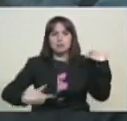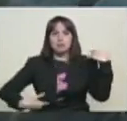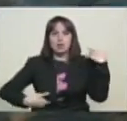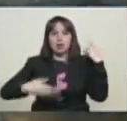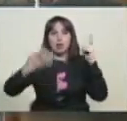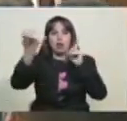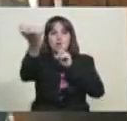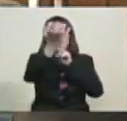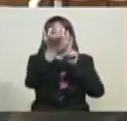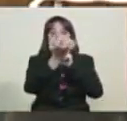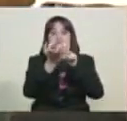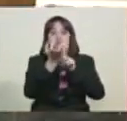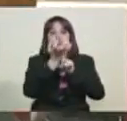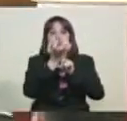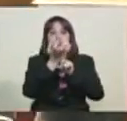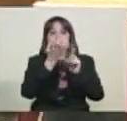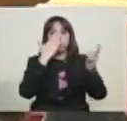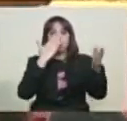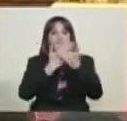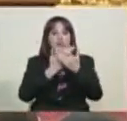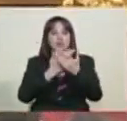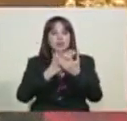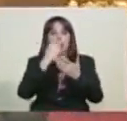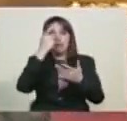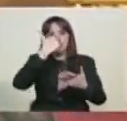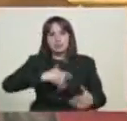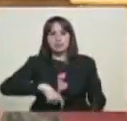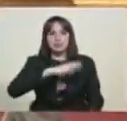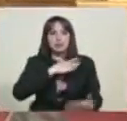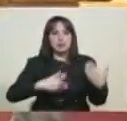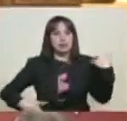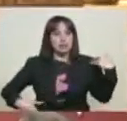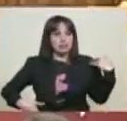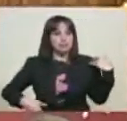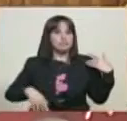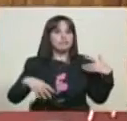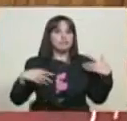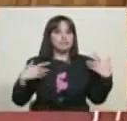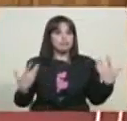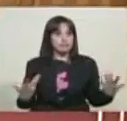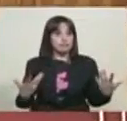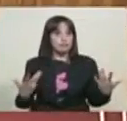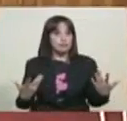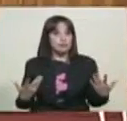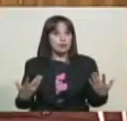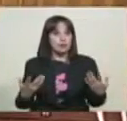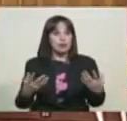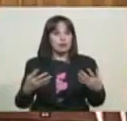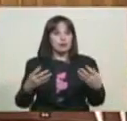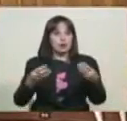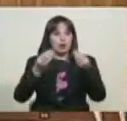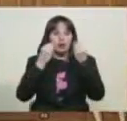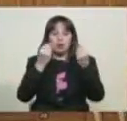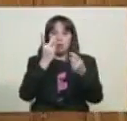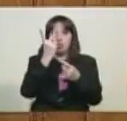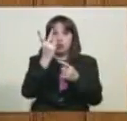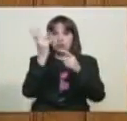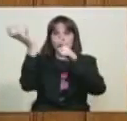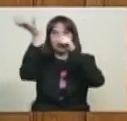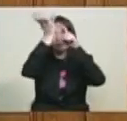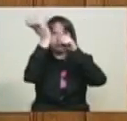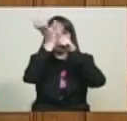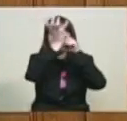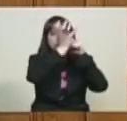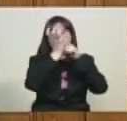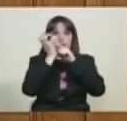con C4 y pólvora a la tribuna presidencial. Así que era una operación envolvente con dos drones